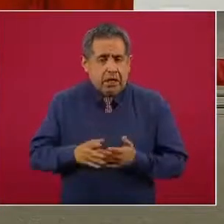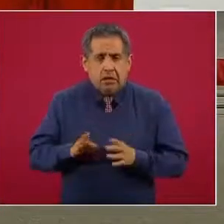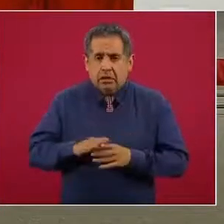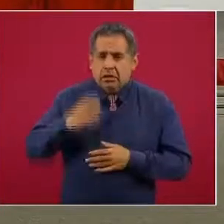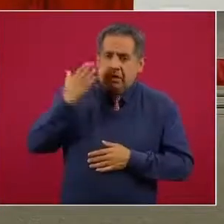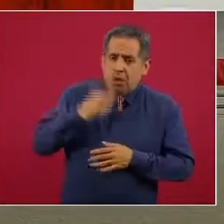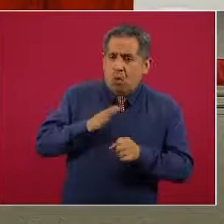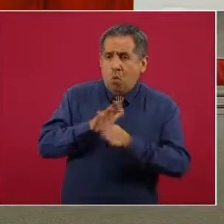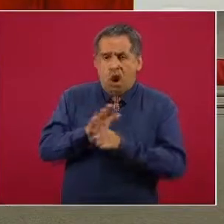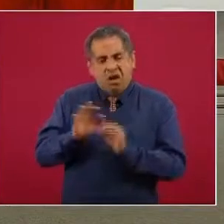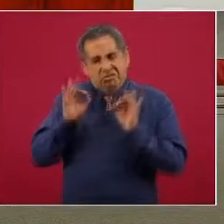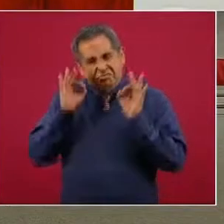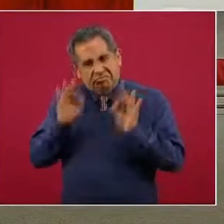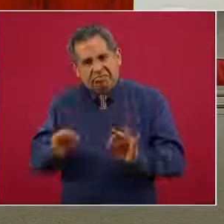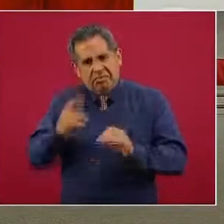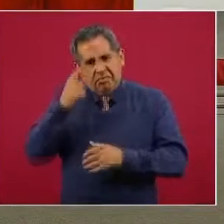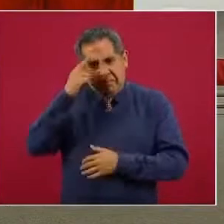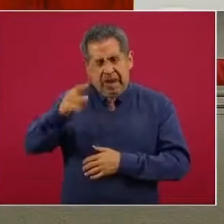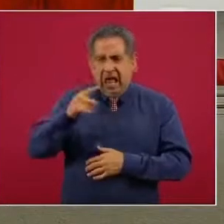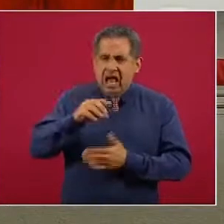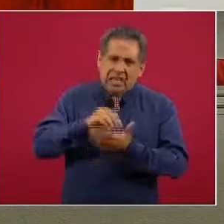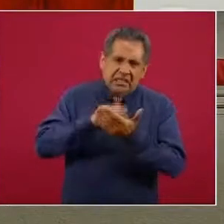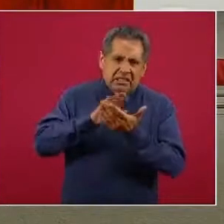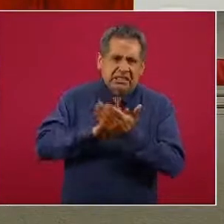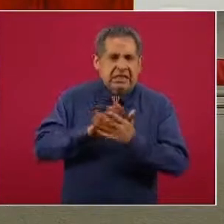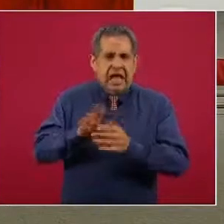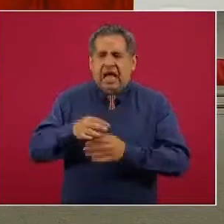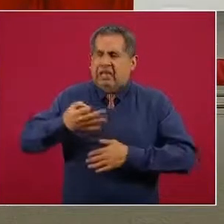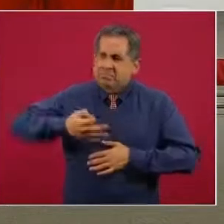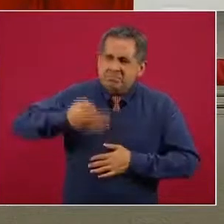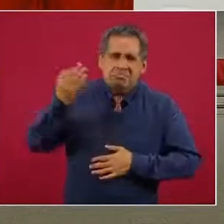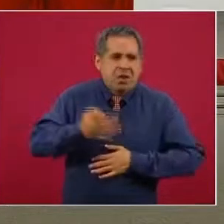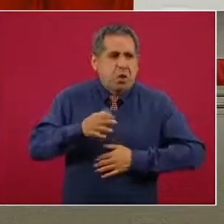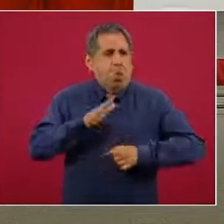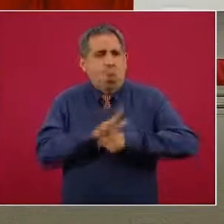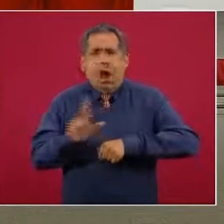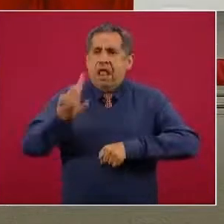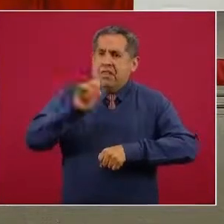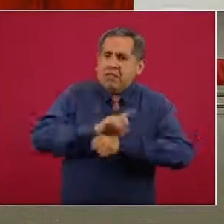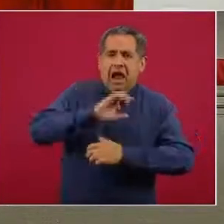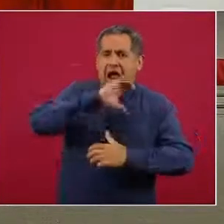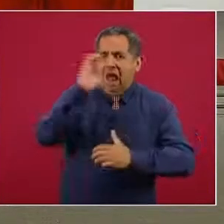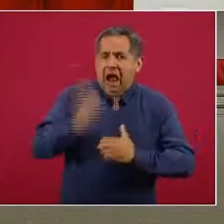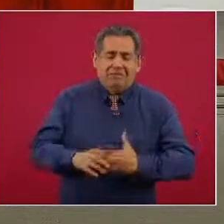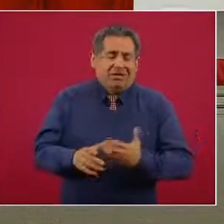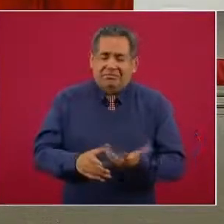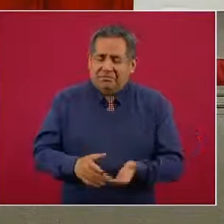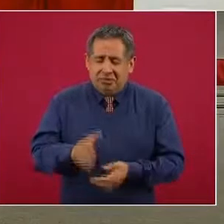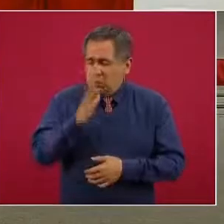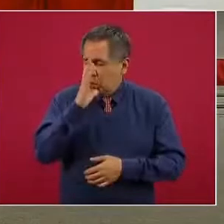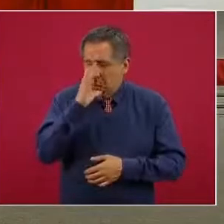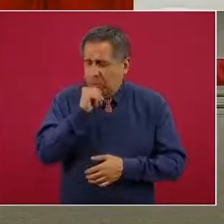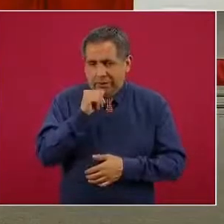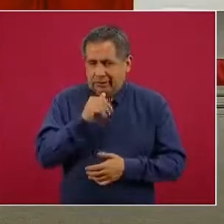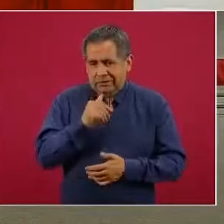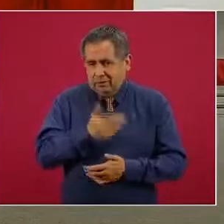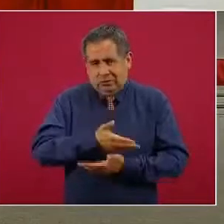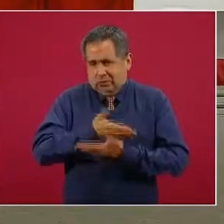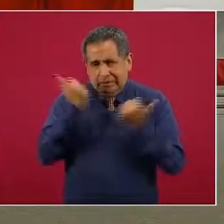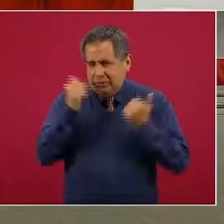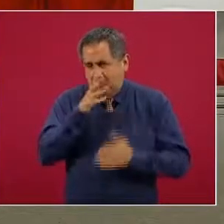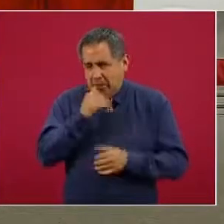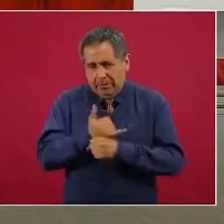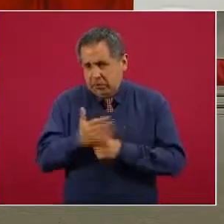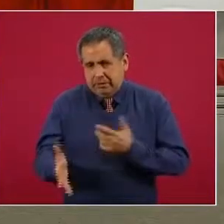manera científica que permita de manera certera saber cuándo se va a acabar esta epidemia. ¿Es